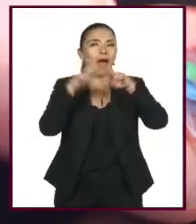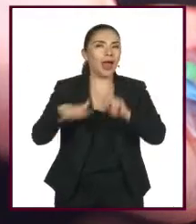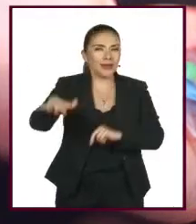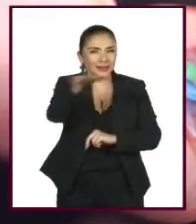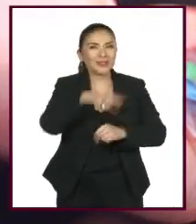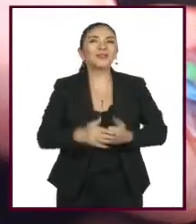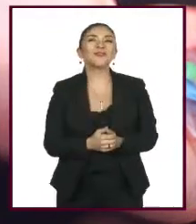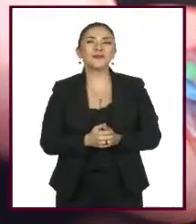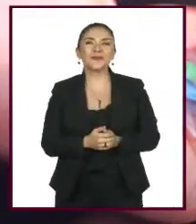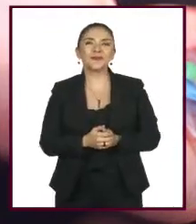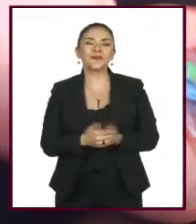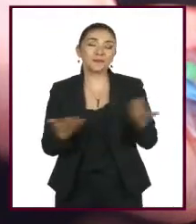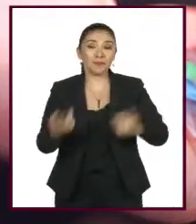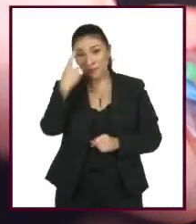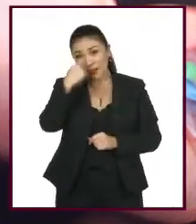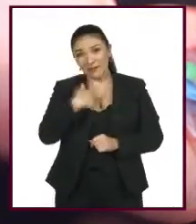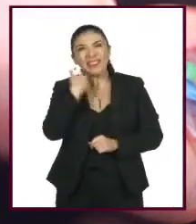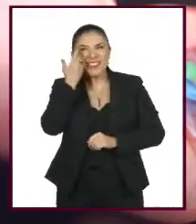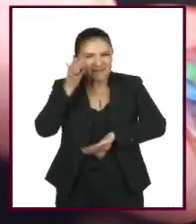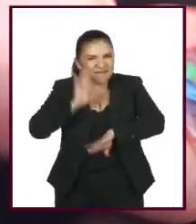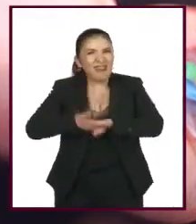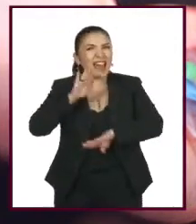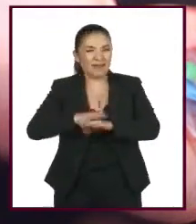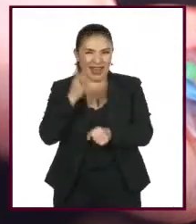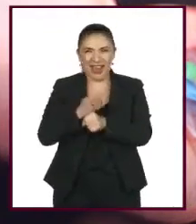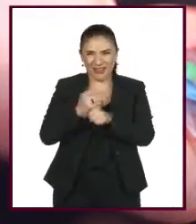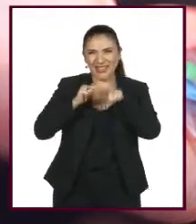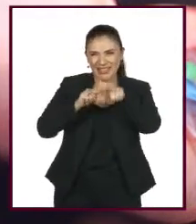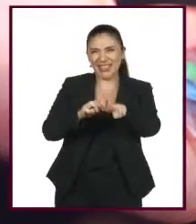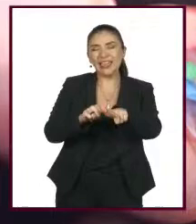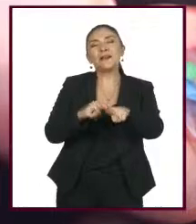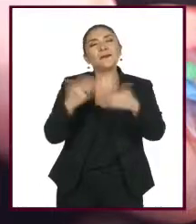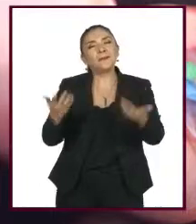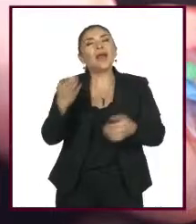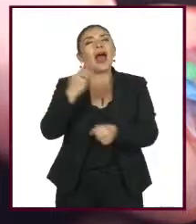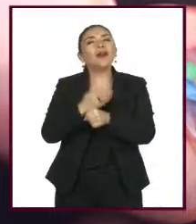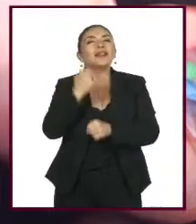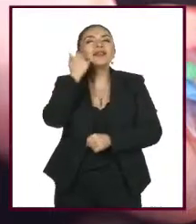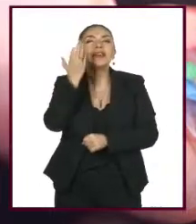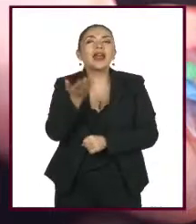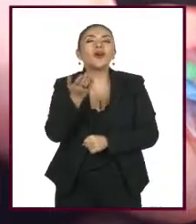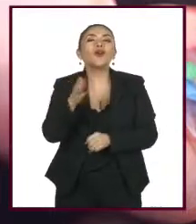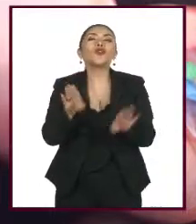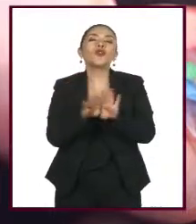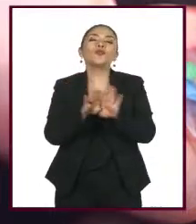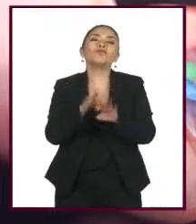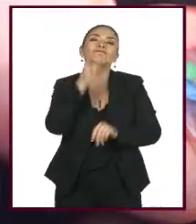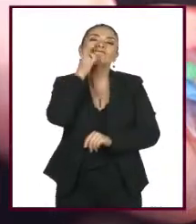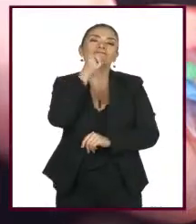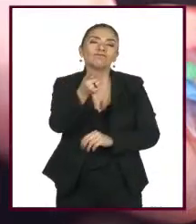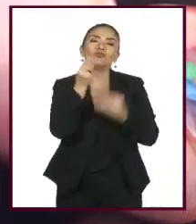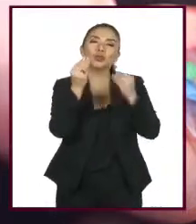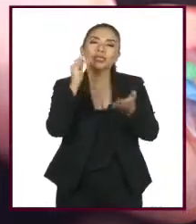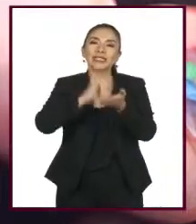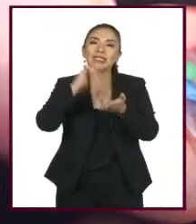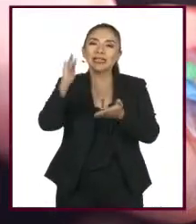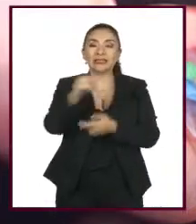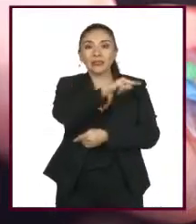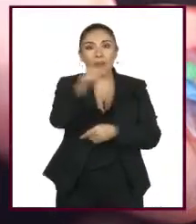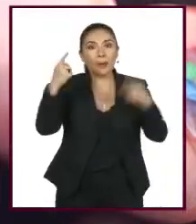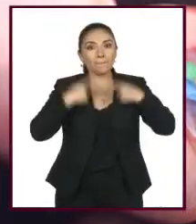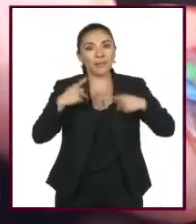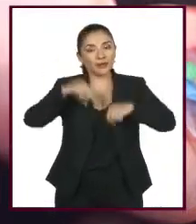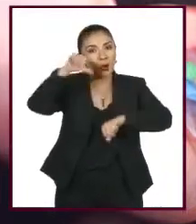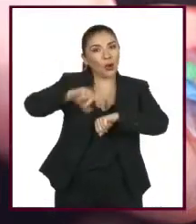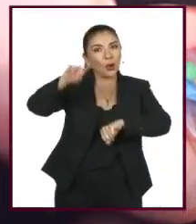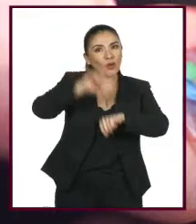docentes. Y bueno, pues a mí me encantaría, antes de continuar, antes también quiero agradecer a quienes nos han